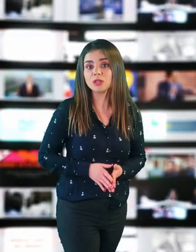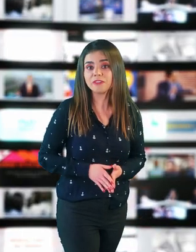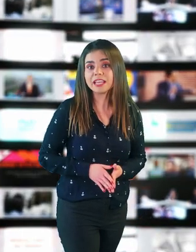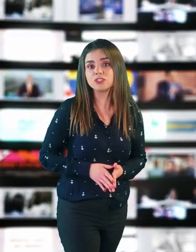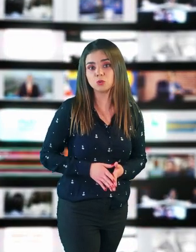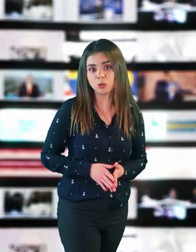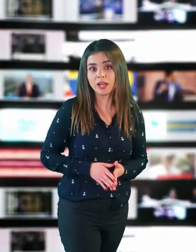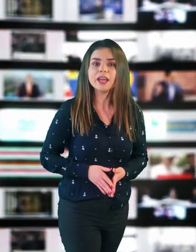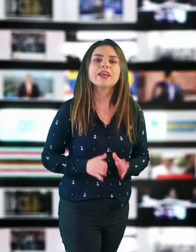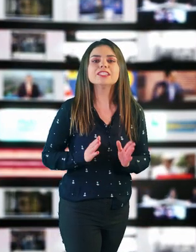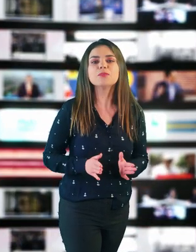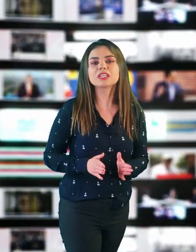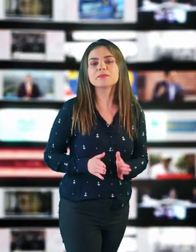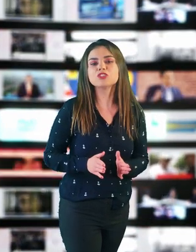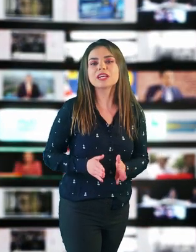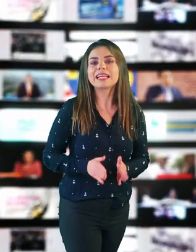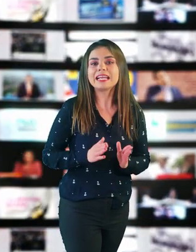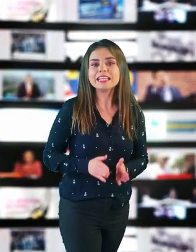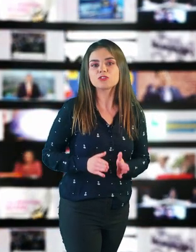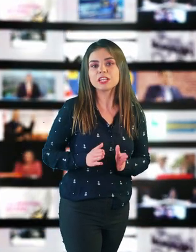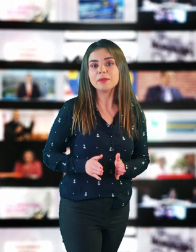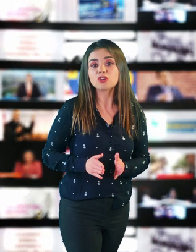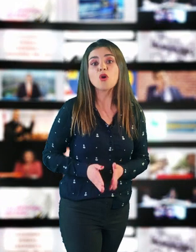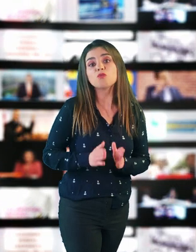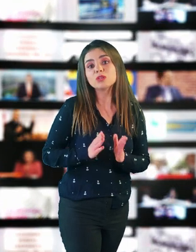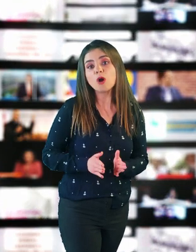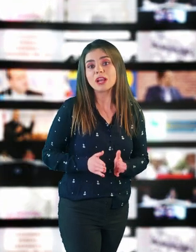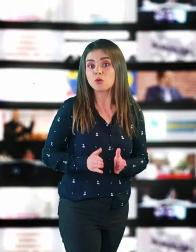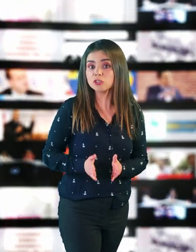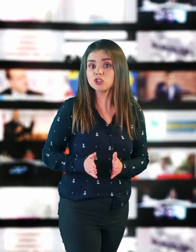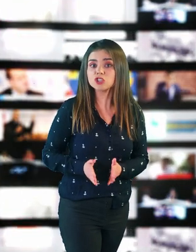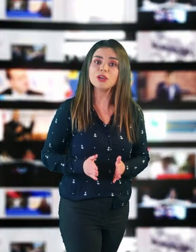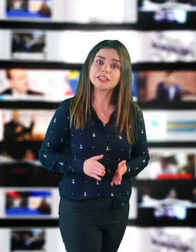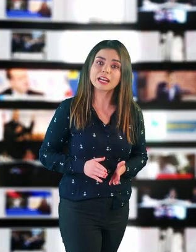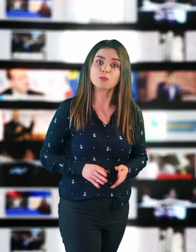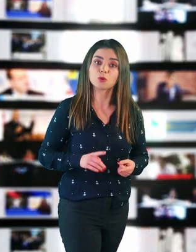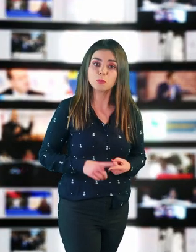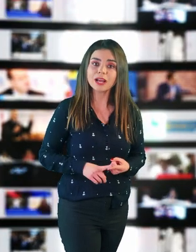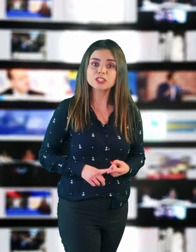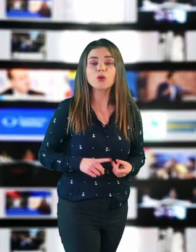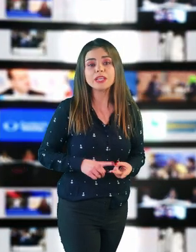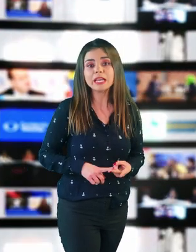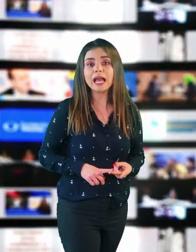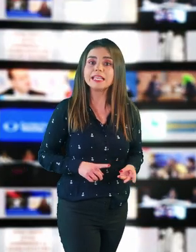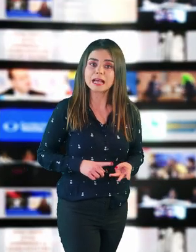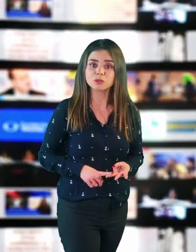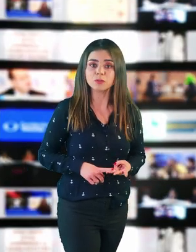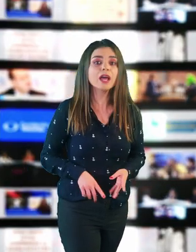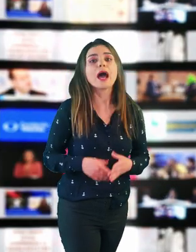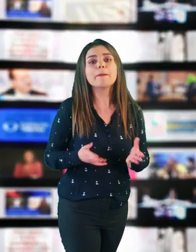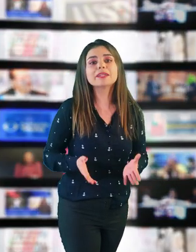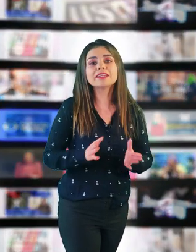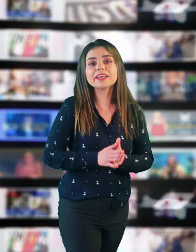causado por una falla estructural. Es importante mencionar que la línea 12 del metro fue una obra de un consorcio integrado por Grupo Carso, Inca y